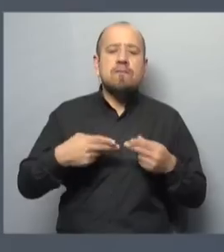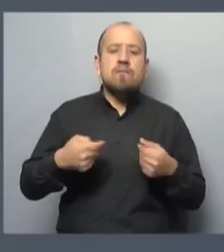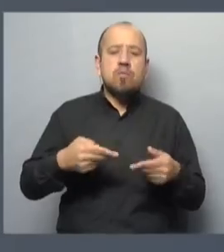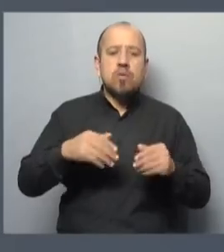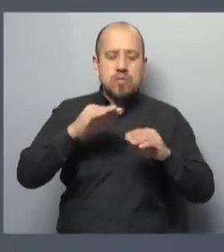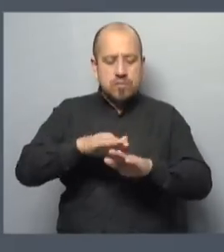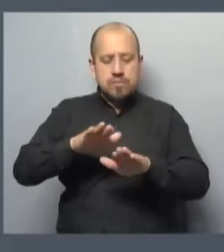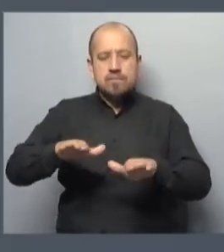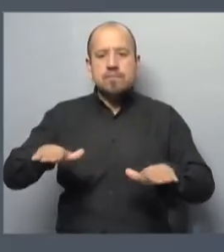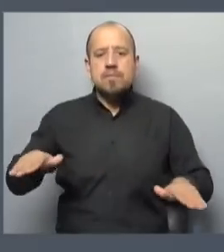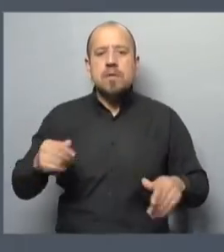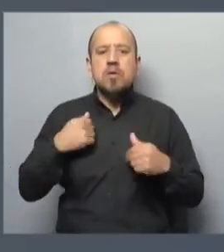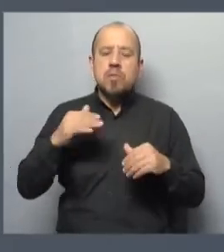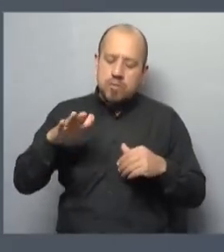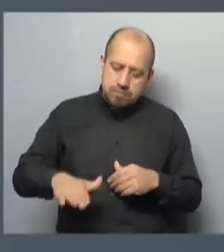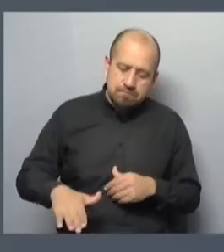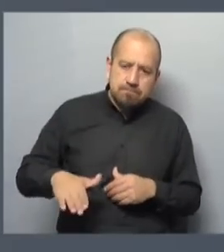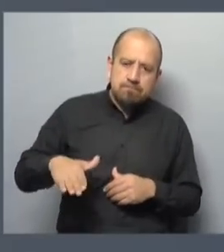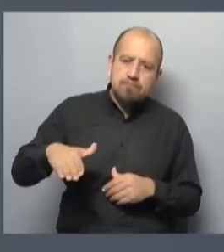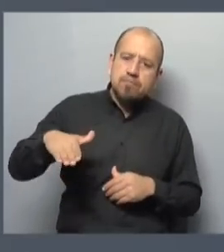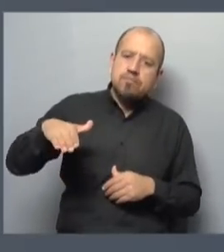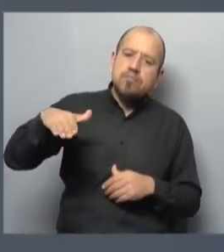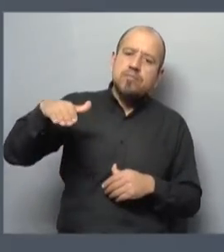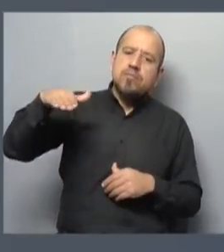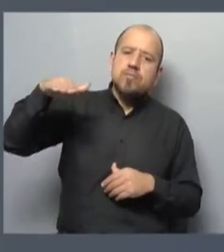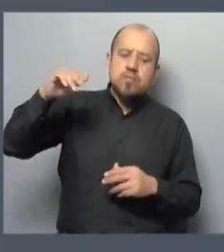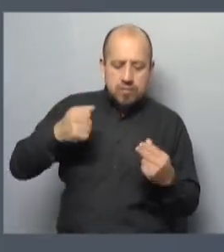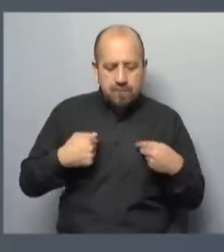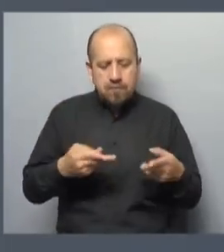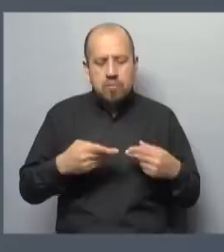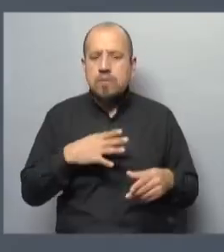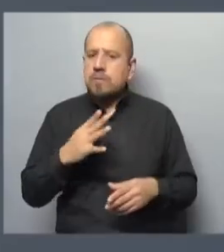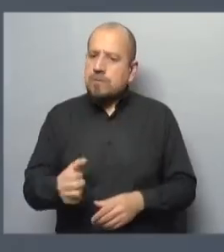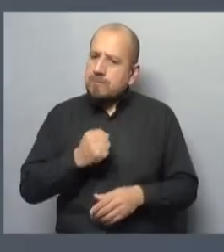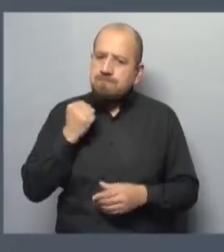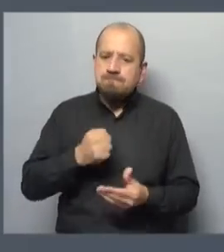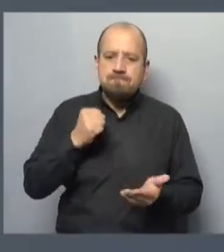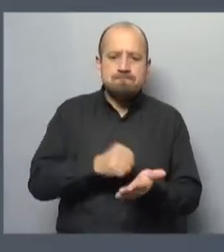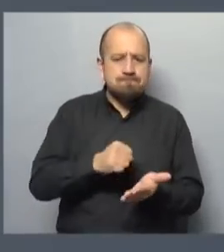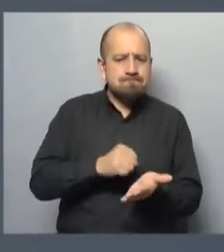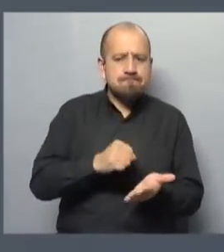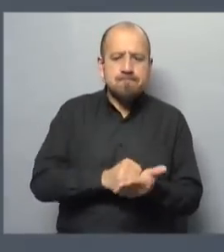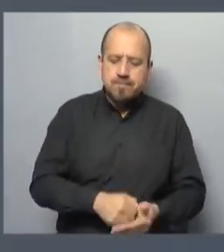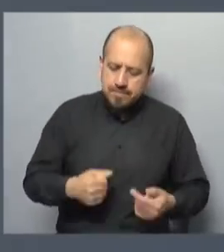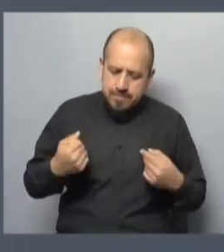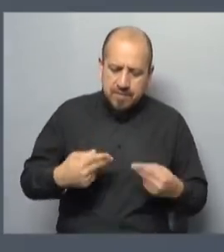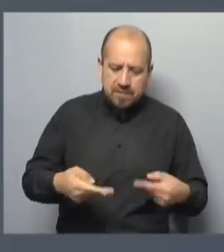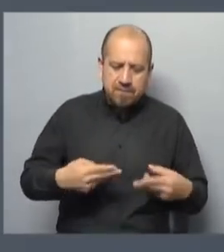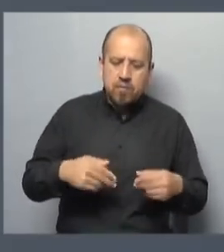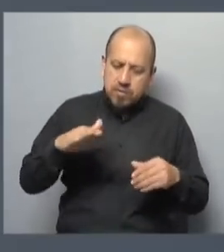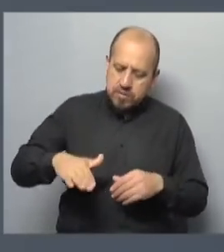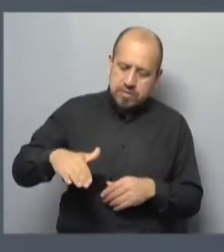cómo nos vamos formando y cómo no vamos creando y qué duro que se hace cuando uno juega el fútbol infantil y eso por ahí